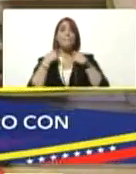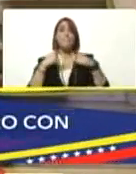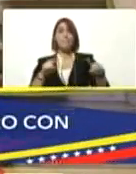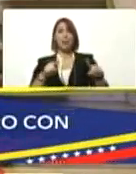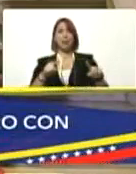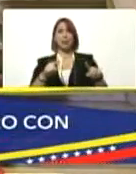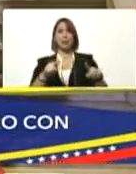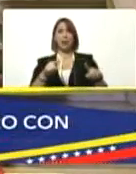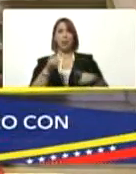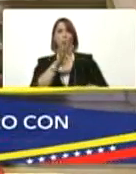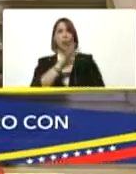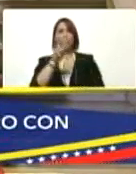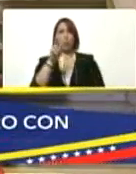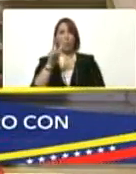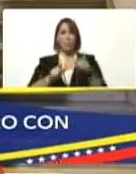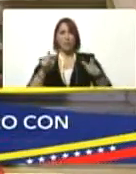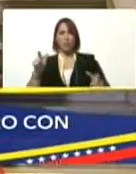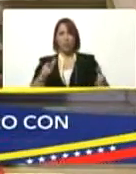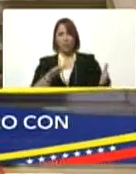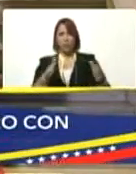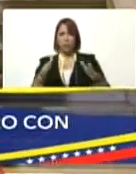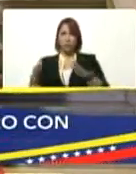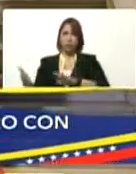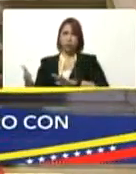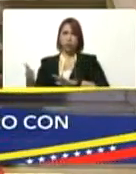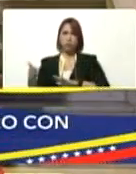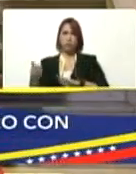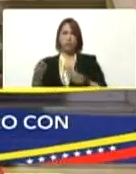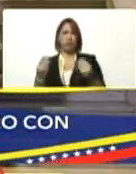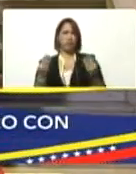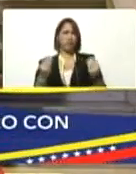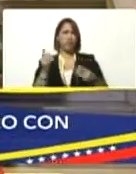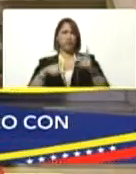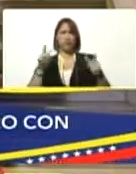vidas, varias decenas de heridos,